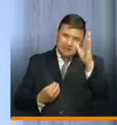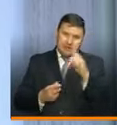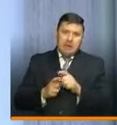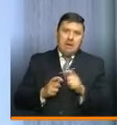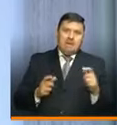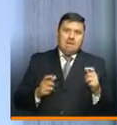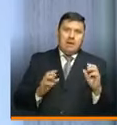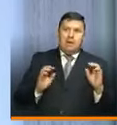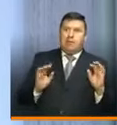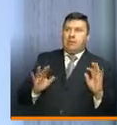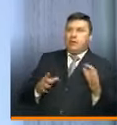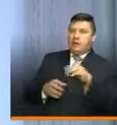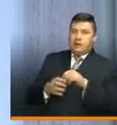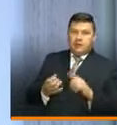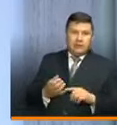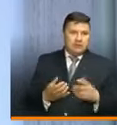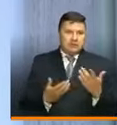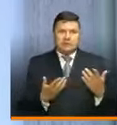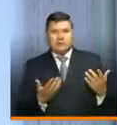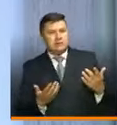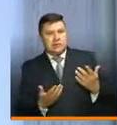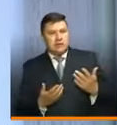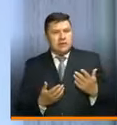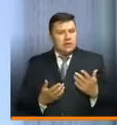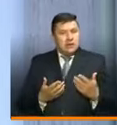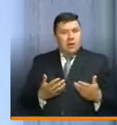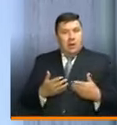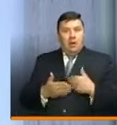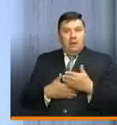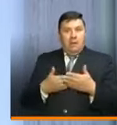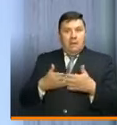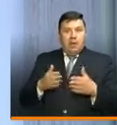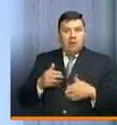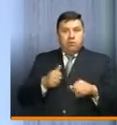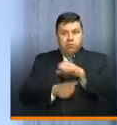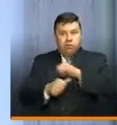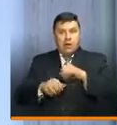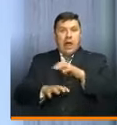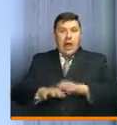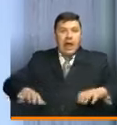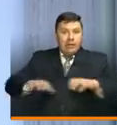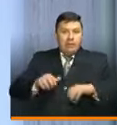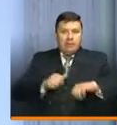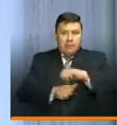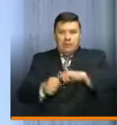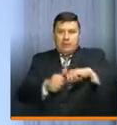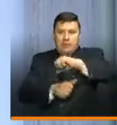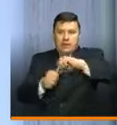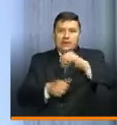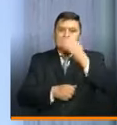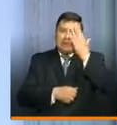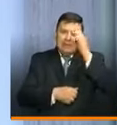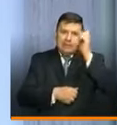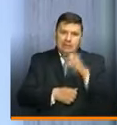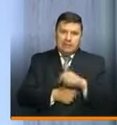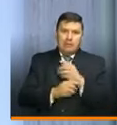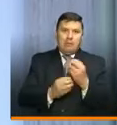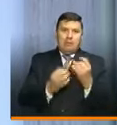grandes conglomerados, y cuando vayamos restableciendo la actividad normal, pues sabemos que vamos a estar